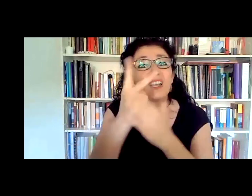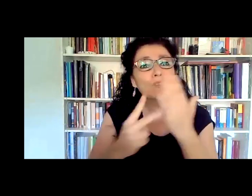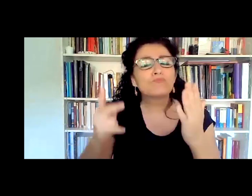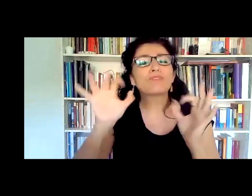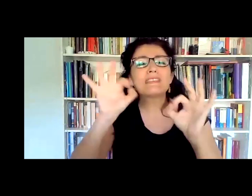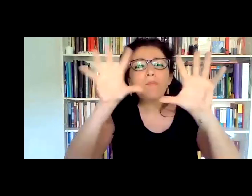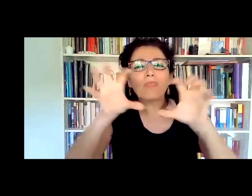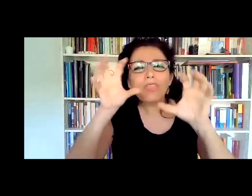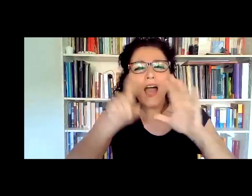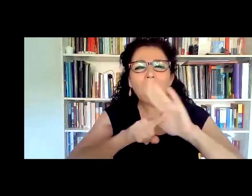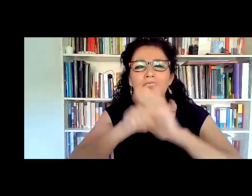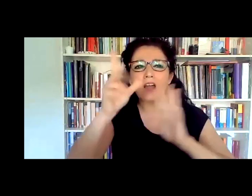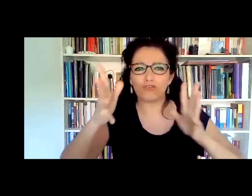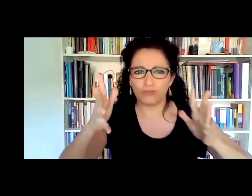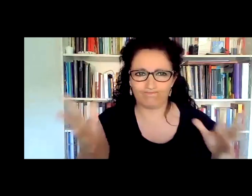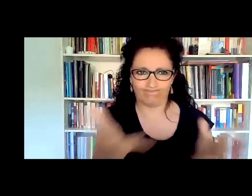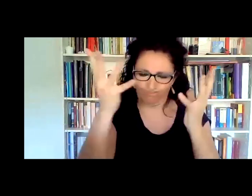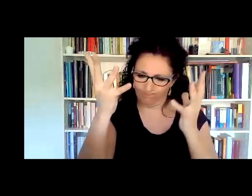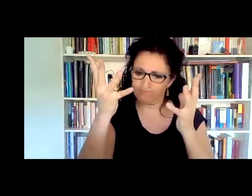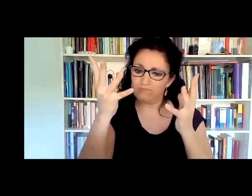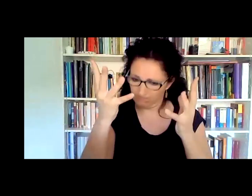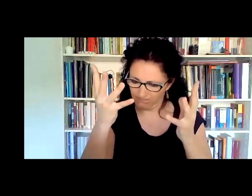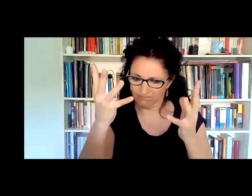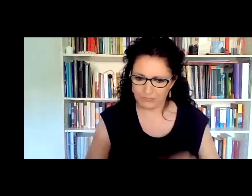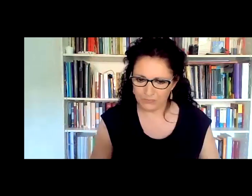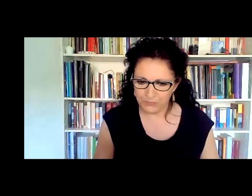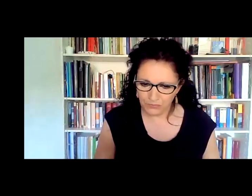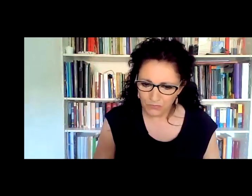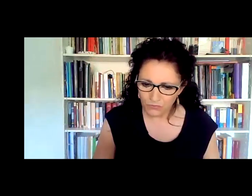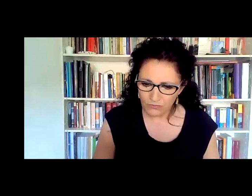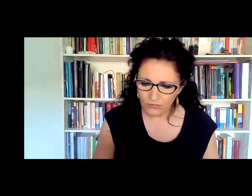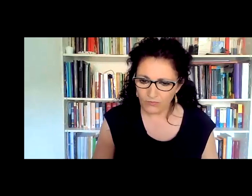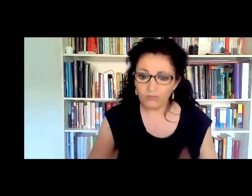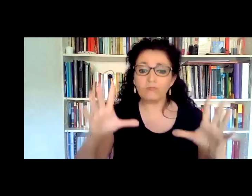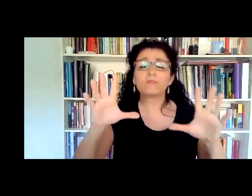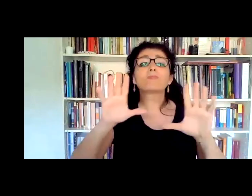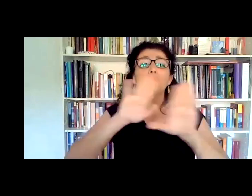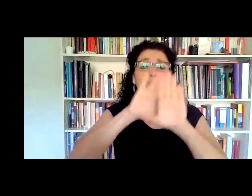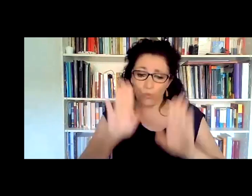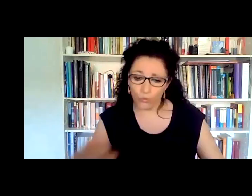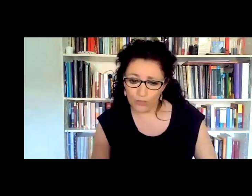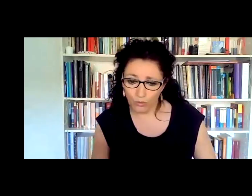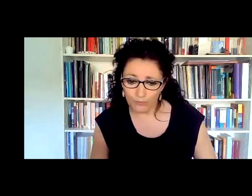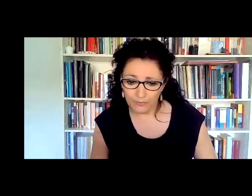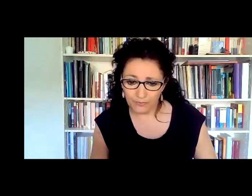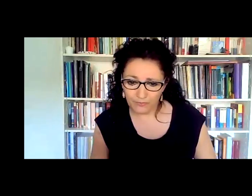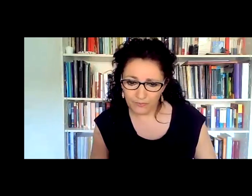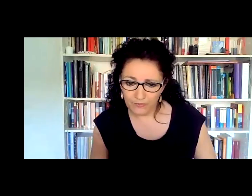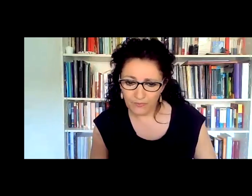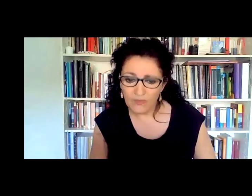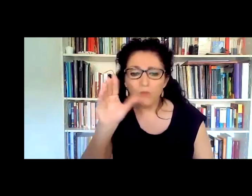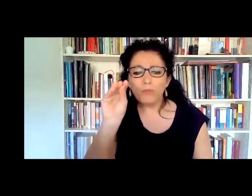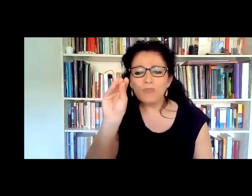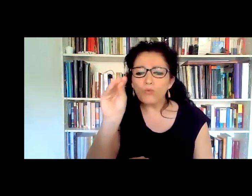las personas sordas y sordociegas en igualdad de oportunidades y en el desarrollo y conocimiento de su